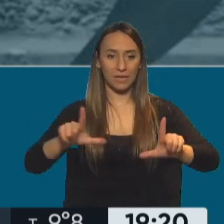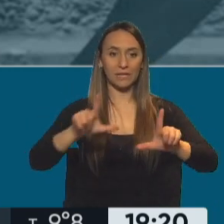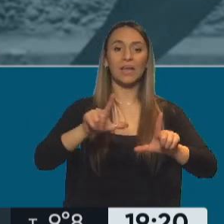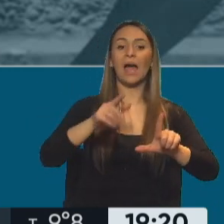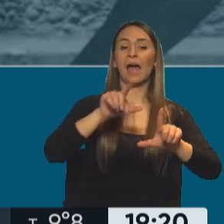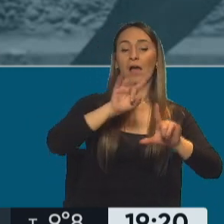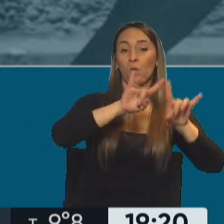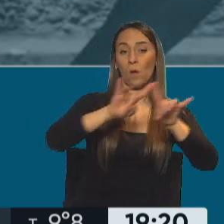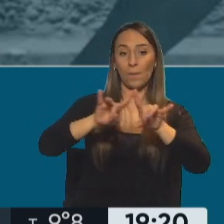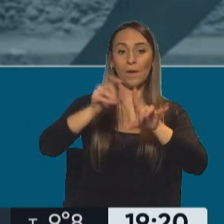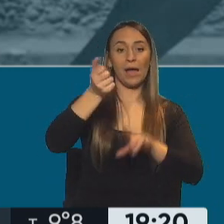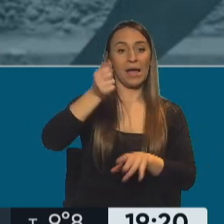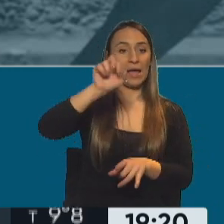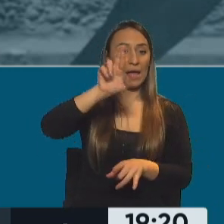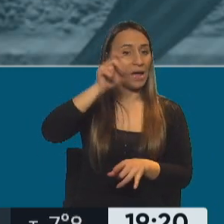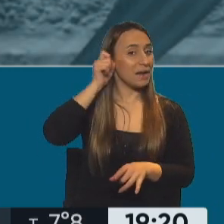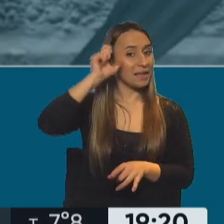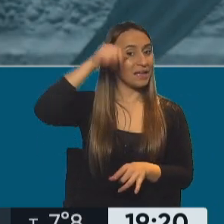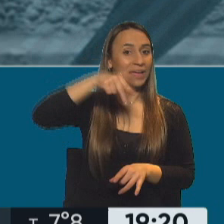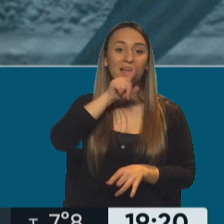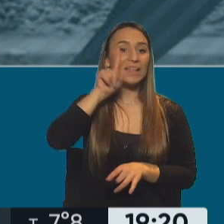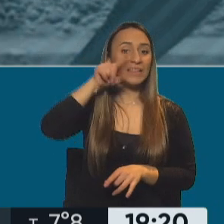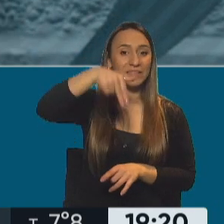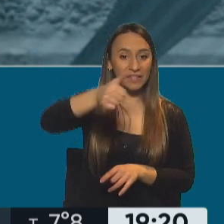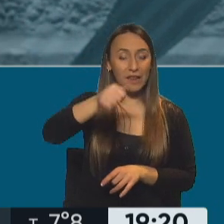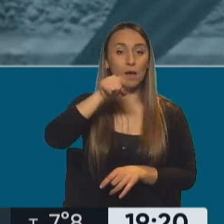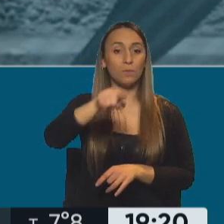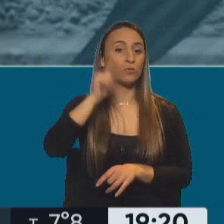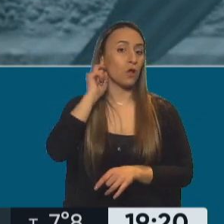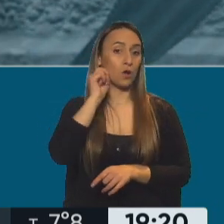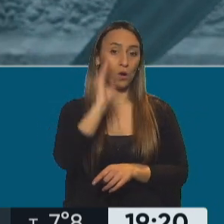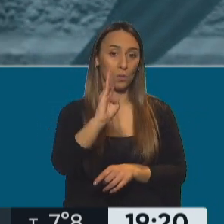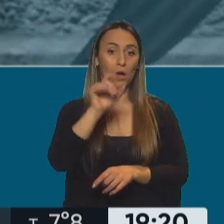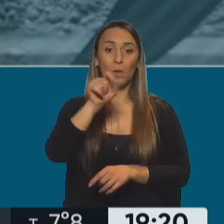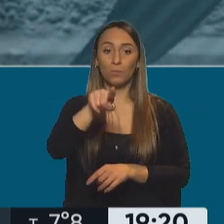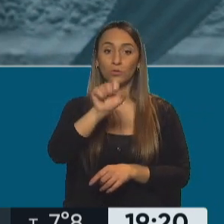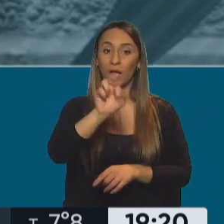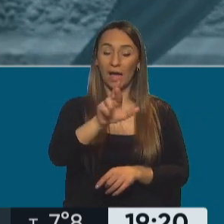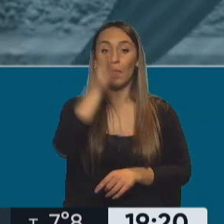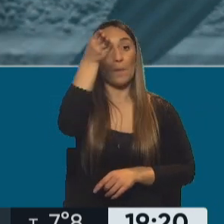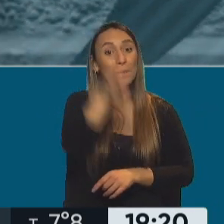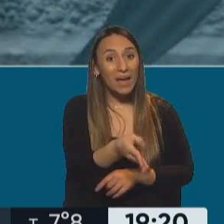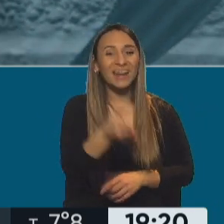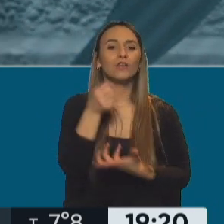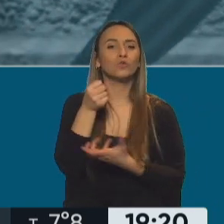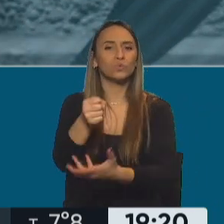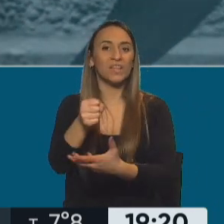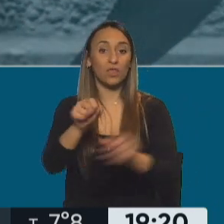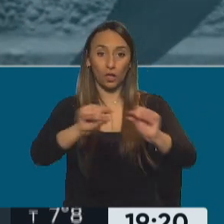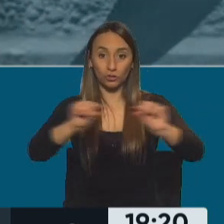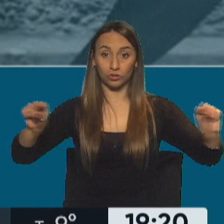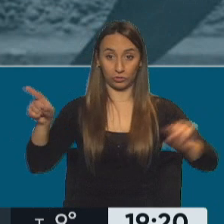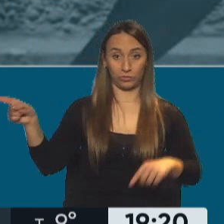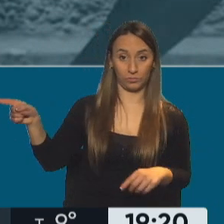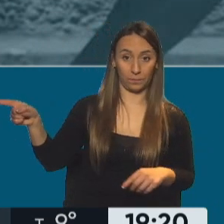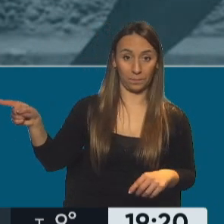argentina.gov.ar/subsidios. Misma página en donde en los próximos días se espera que se esté subiendo el formulario para completar y que uno pueda